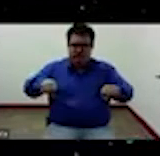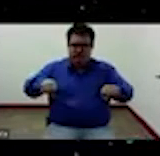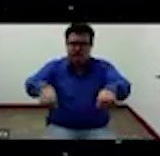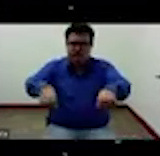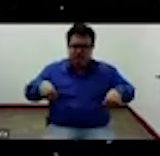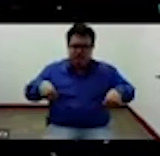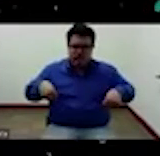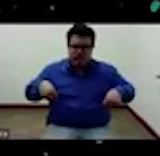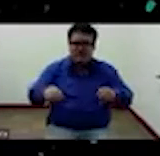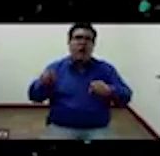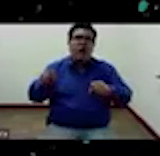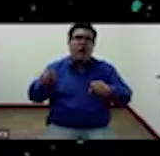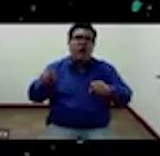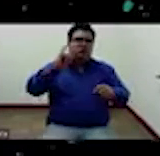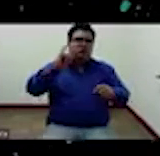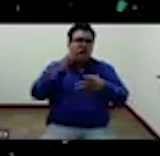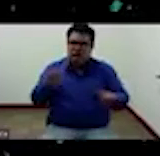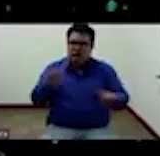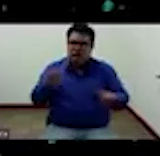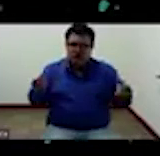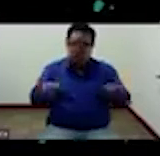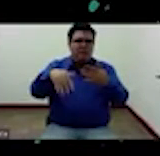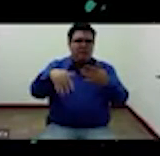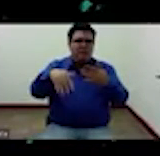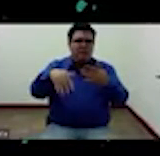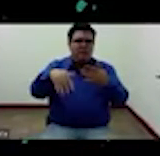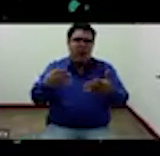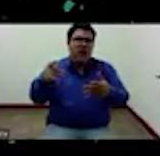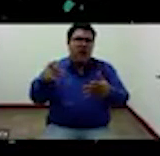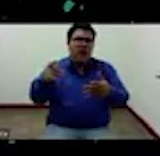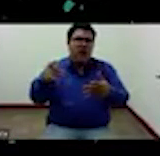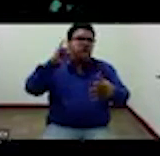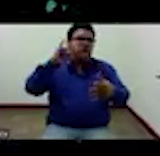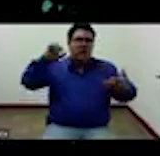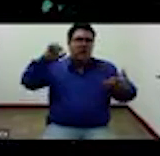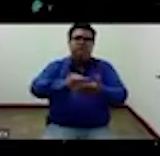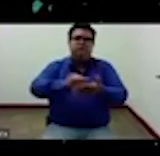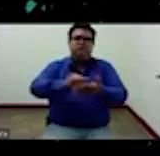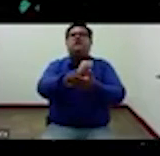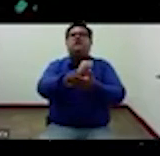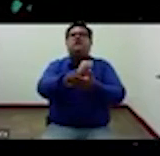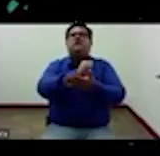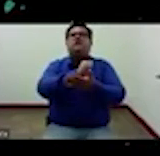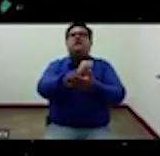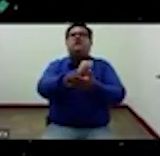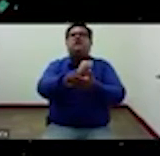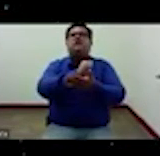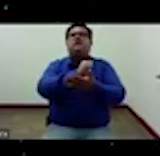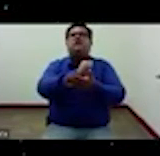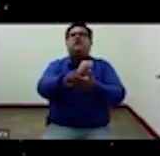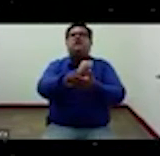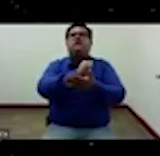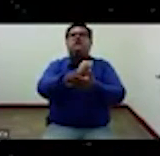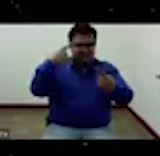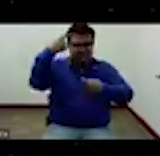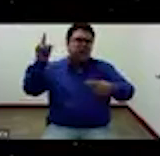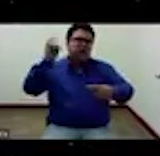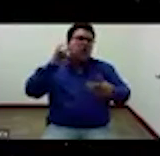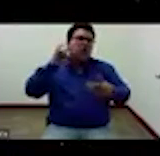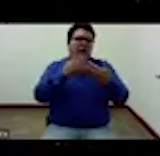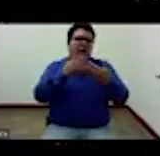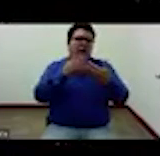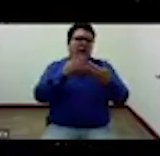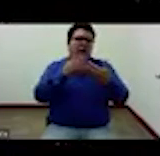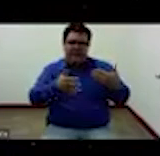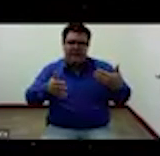sonido. Y esto va un poquito dirigido a esa idea de la escucha infinita.